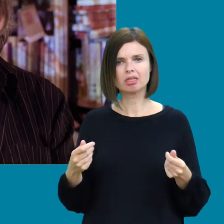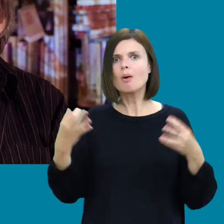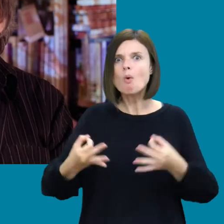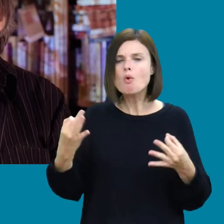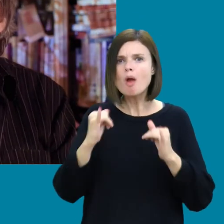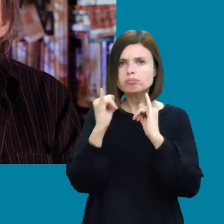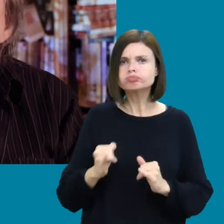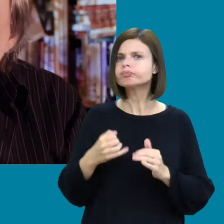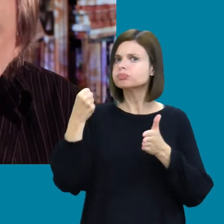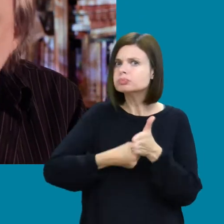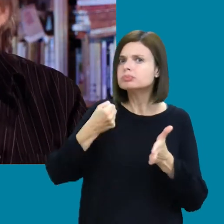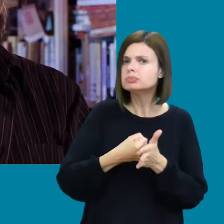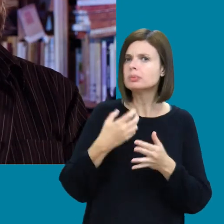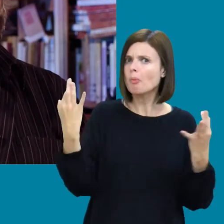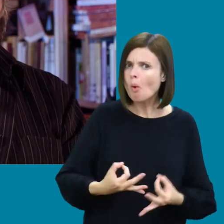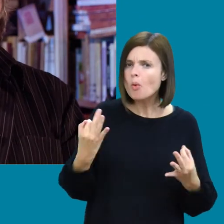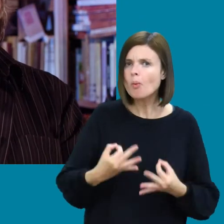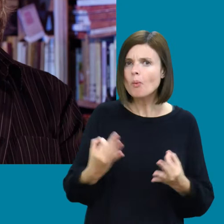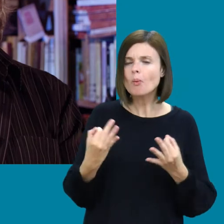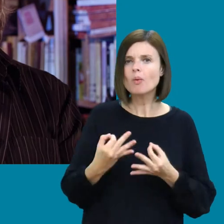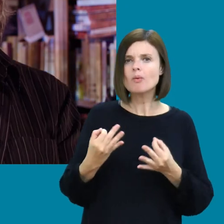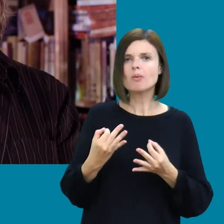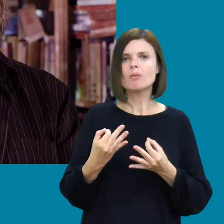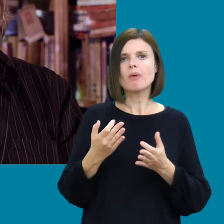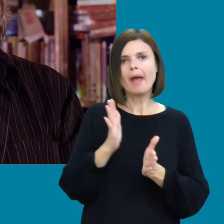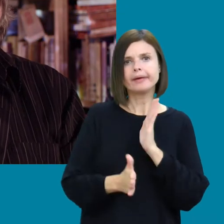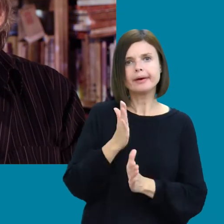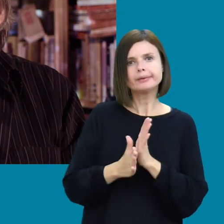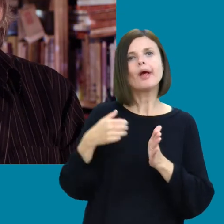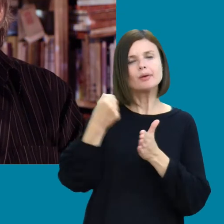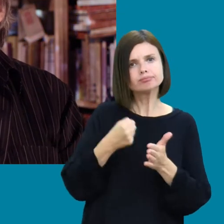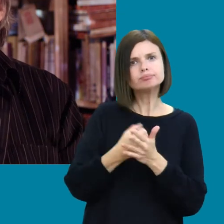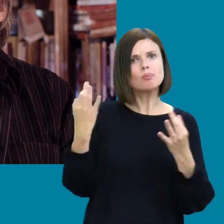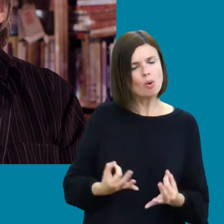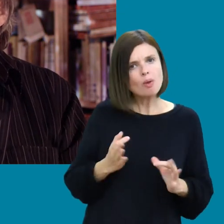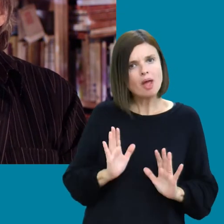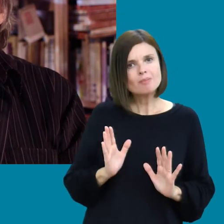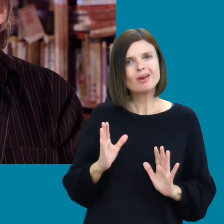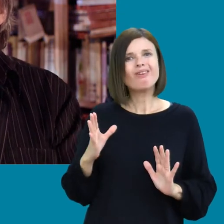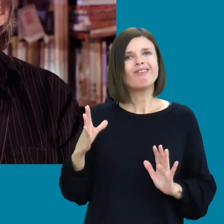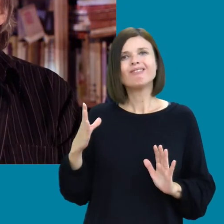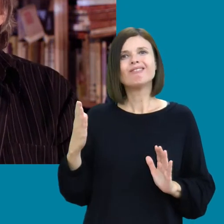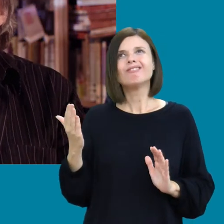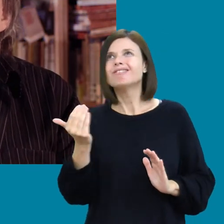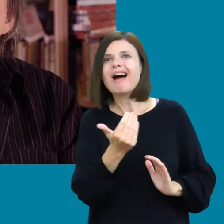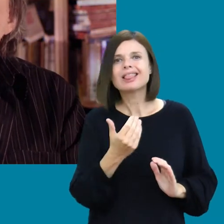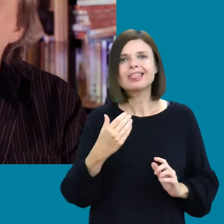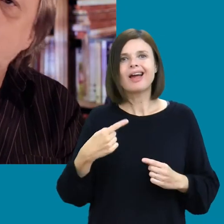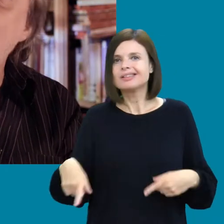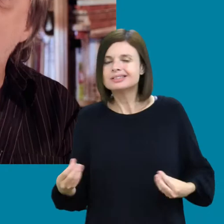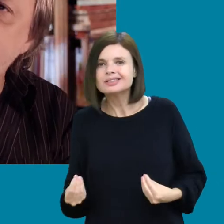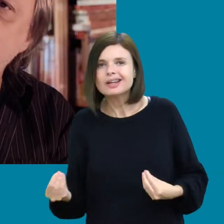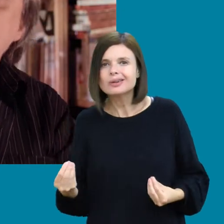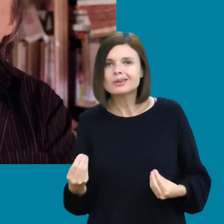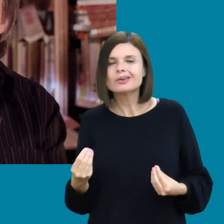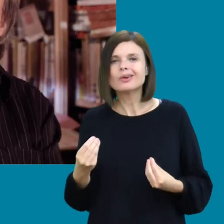el presupuesto, está muy bien la lucha por la gratuidad, pero hace falta, yo creo, que un compromiso mucho